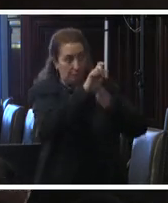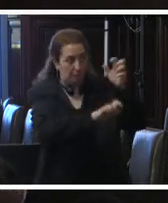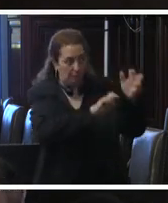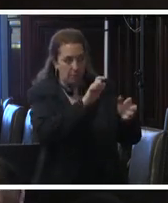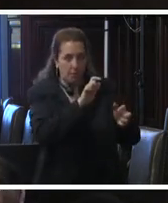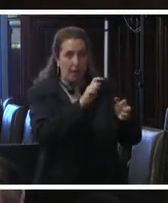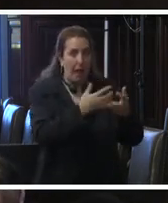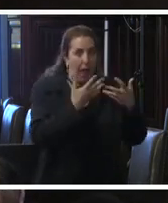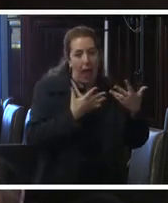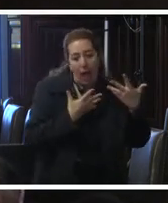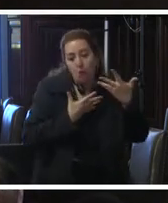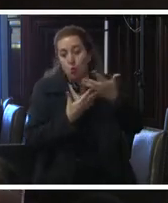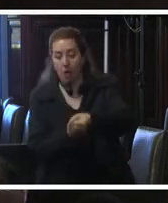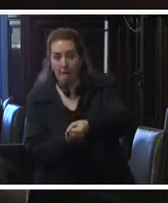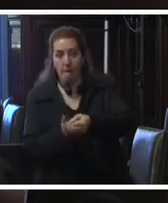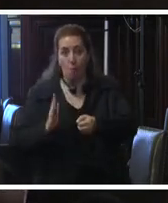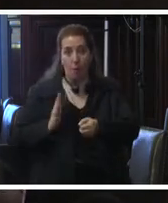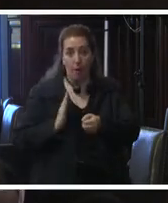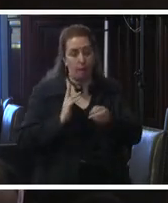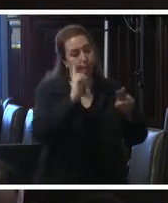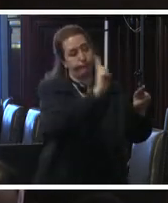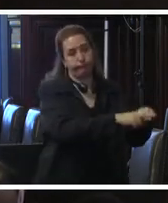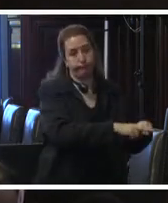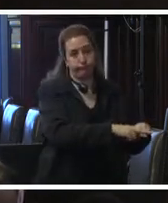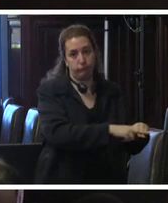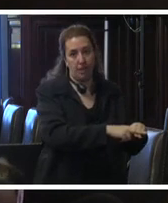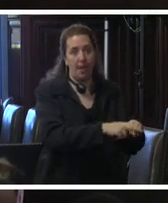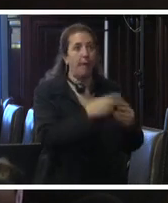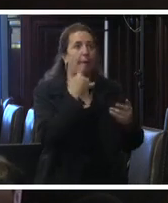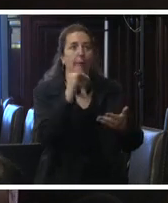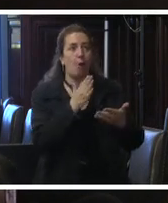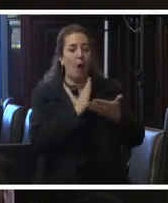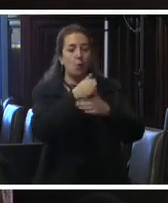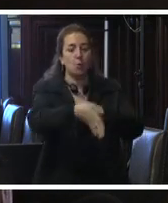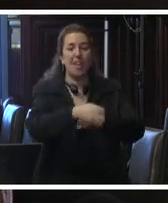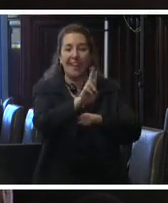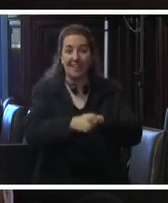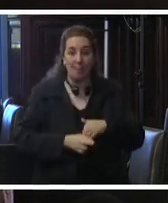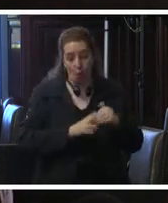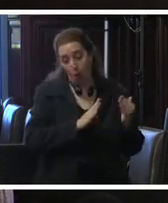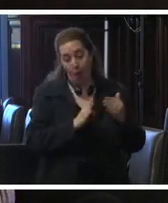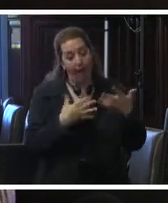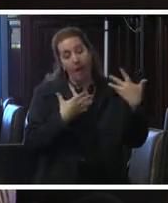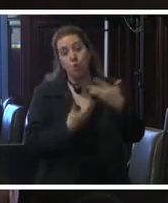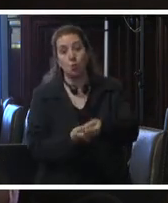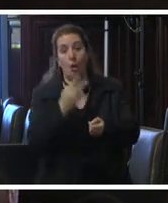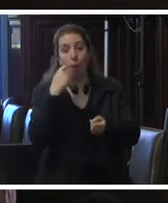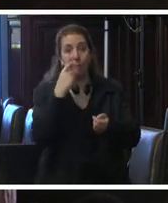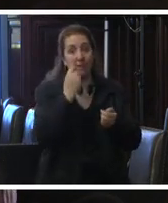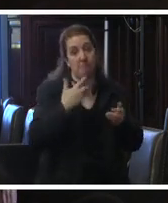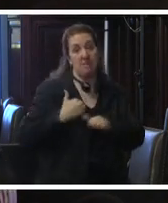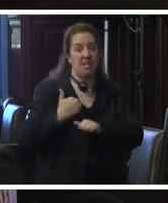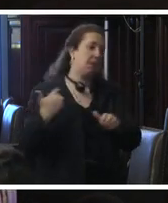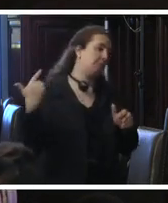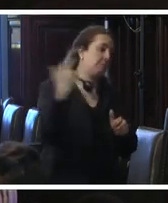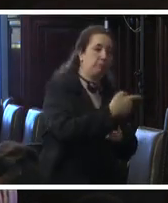por hacer cruzar el río a las mujeres y le atacaron los militares. Entonces nosotros estamos aquí para, como